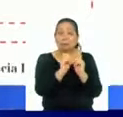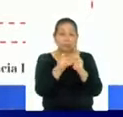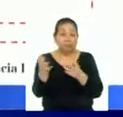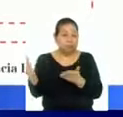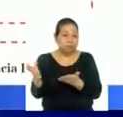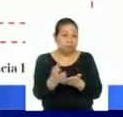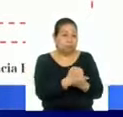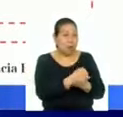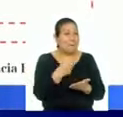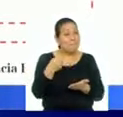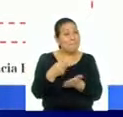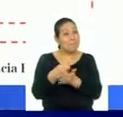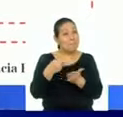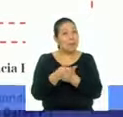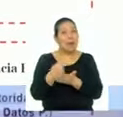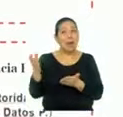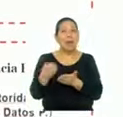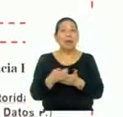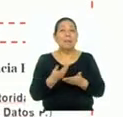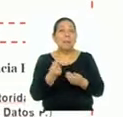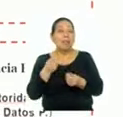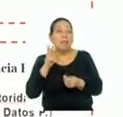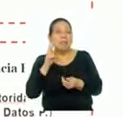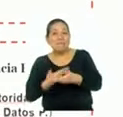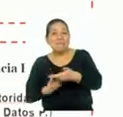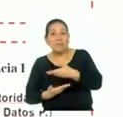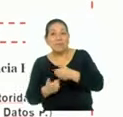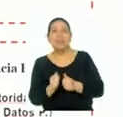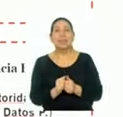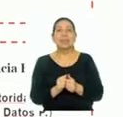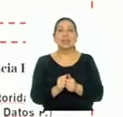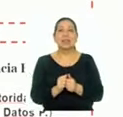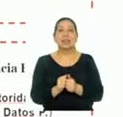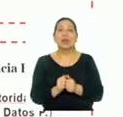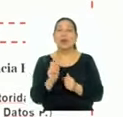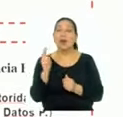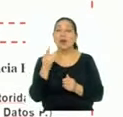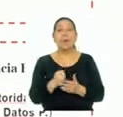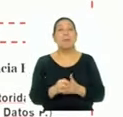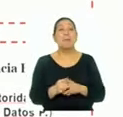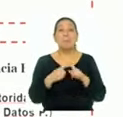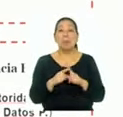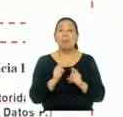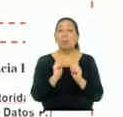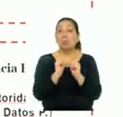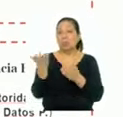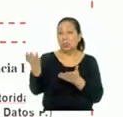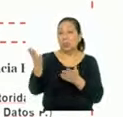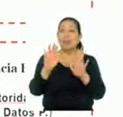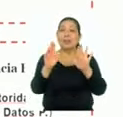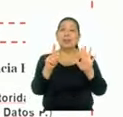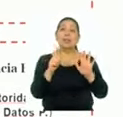de dineros producto del lavado de activos y la corrupción. Se repatriaron 16 millones